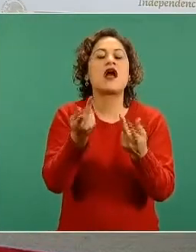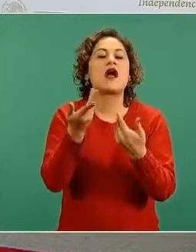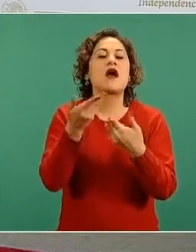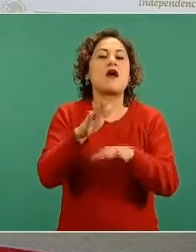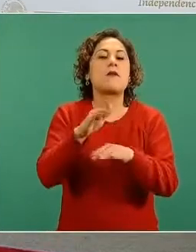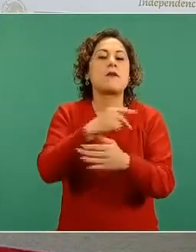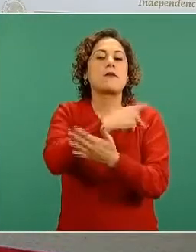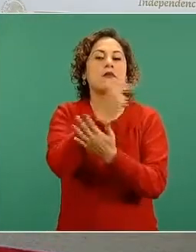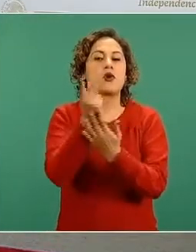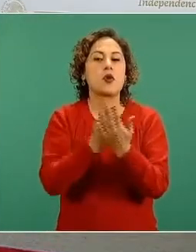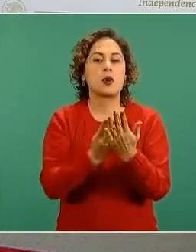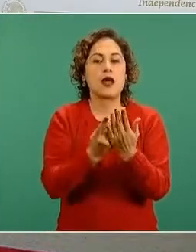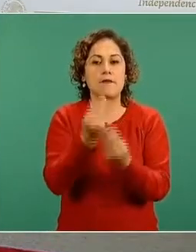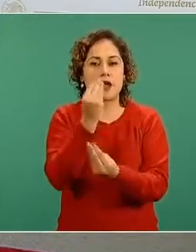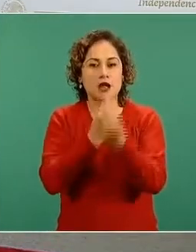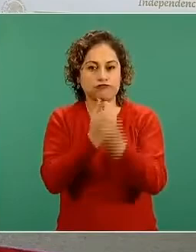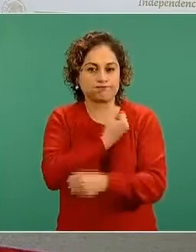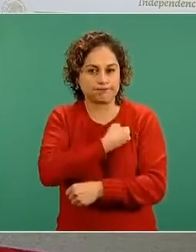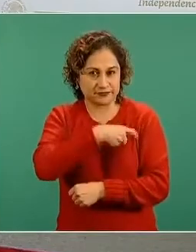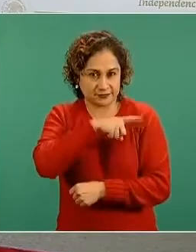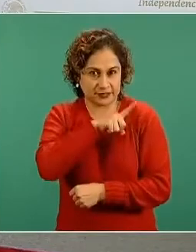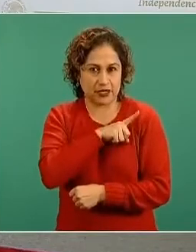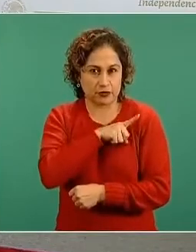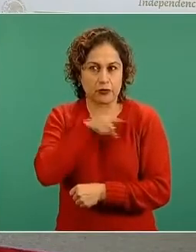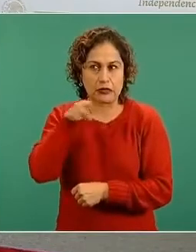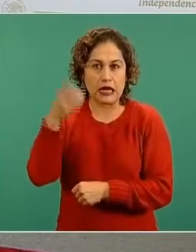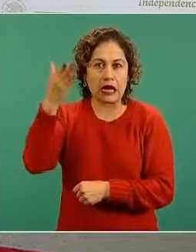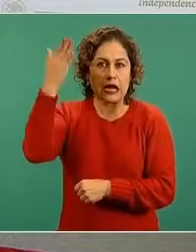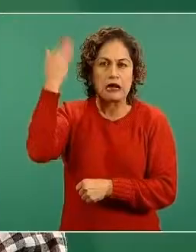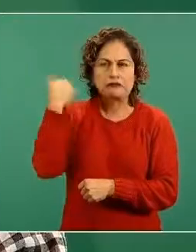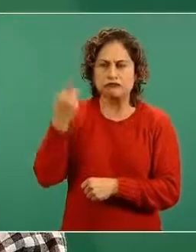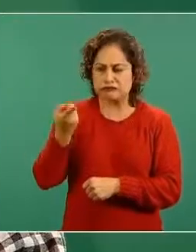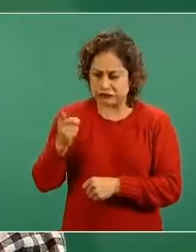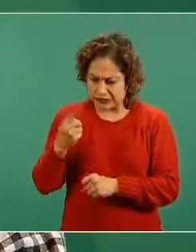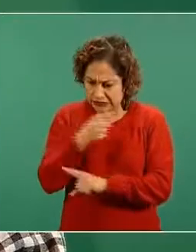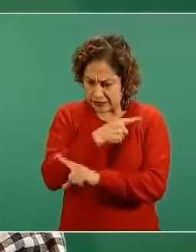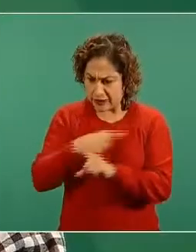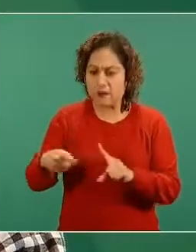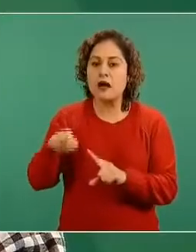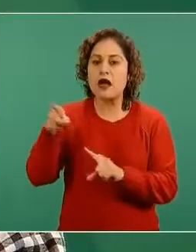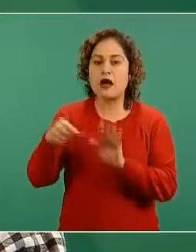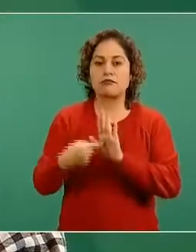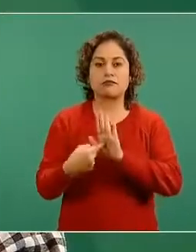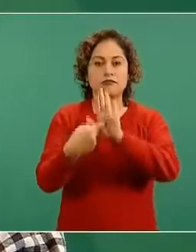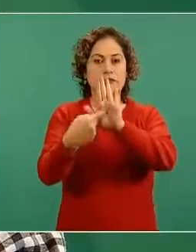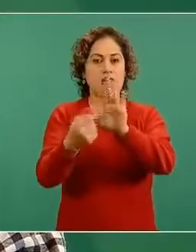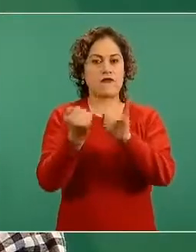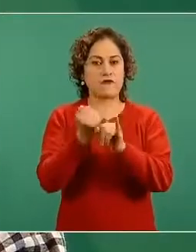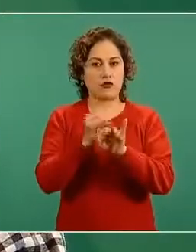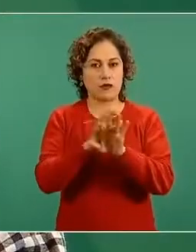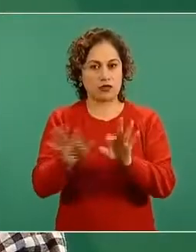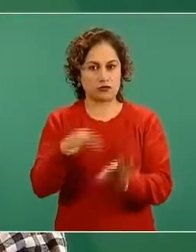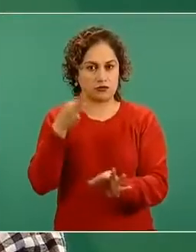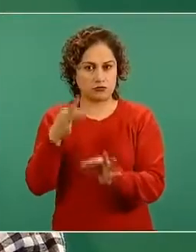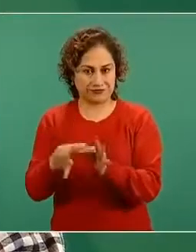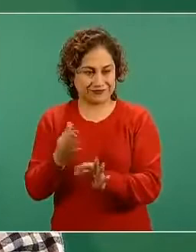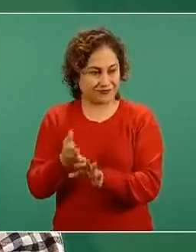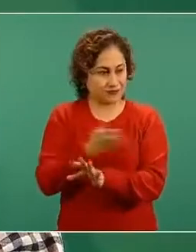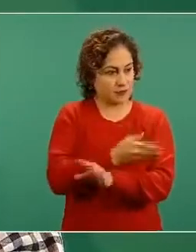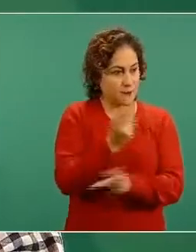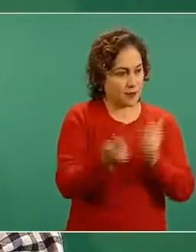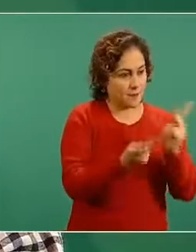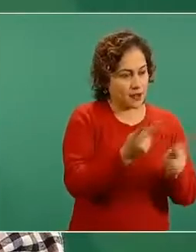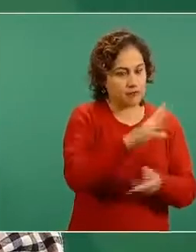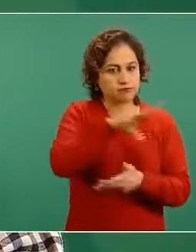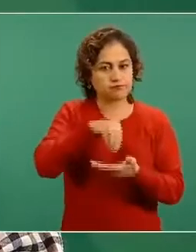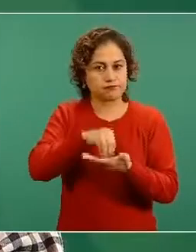Rivera Domarco a finales de diciembre a comentar los resultados preliminares y se indicó